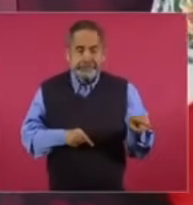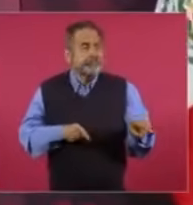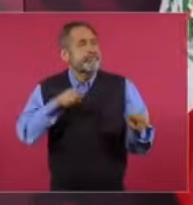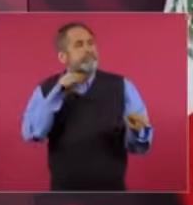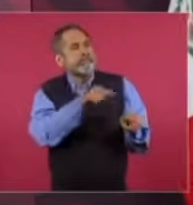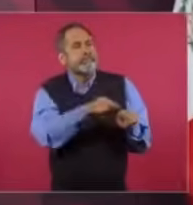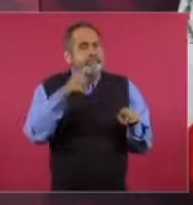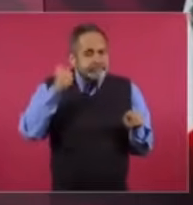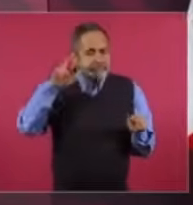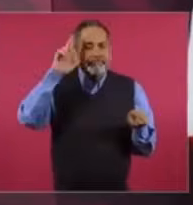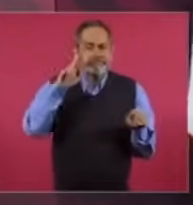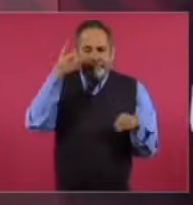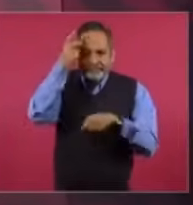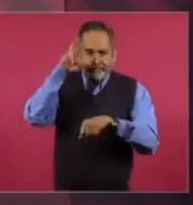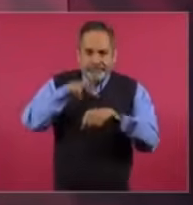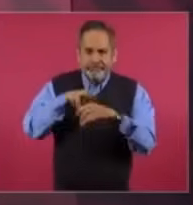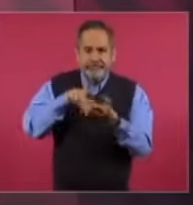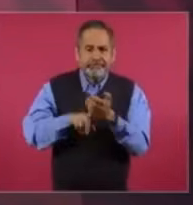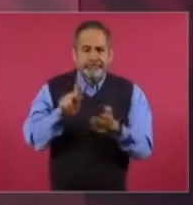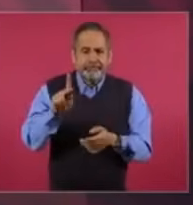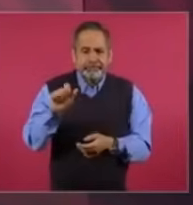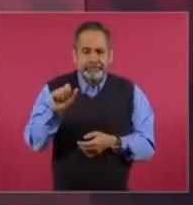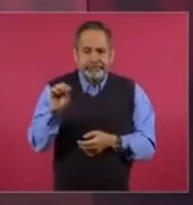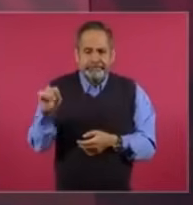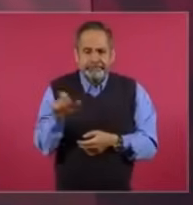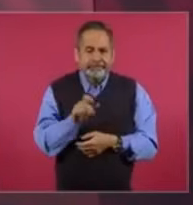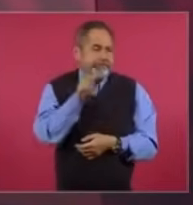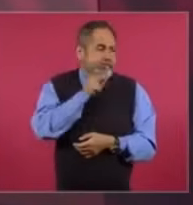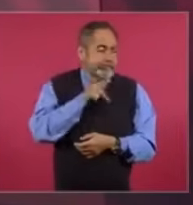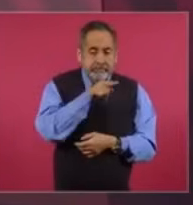desempeñó como director de Pemex,